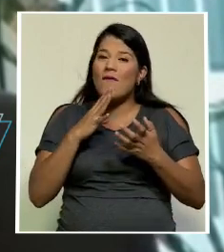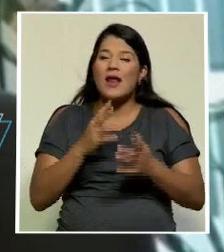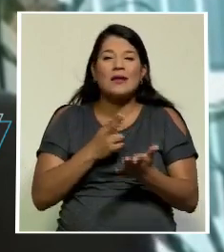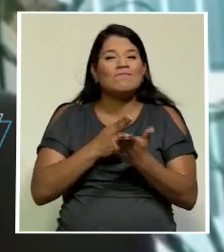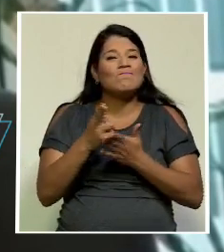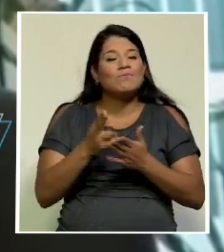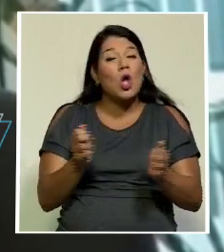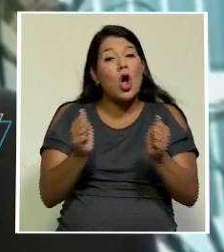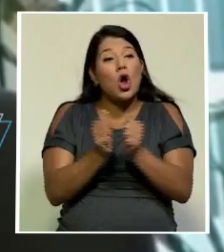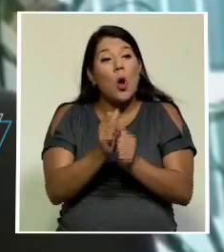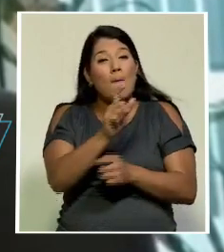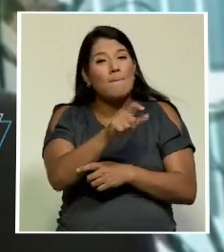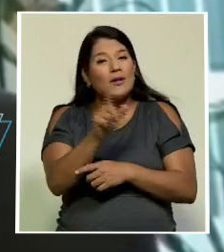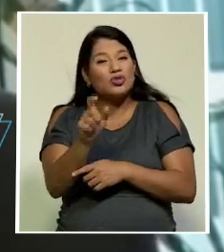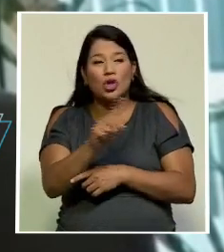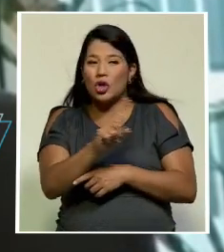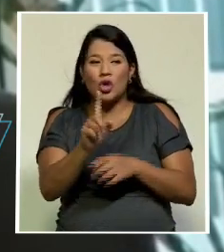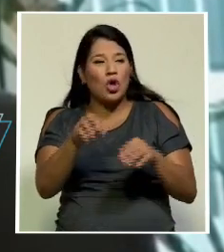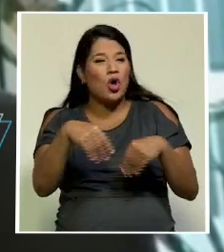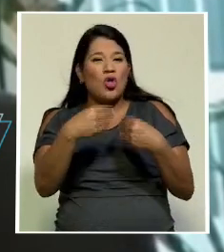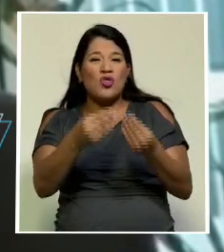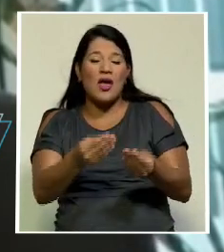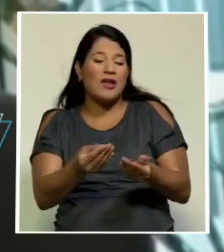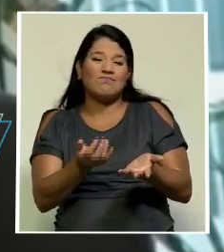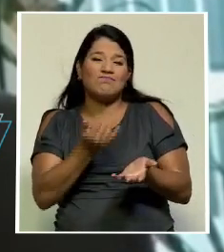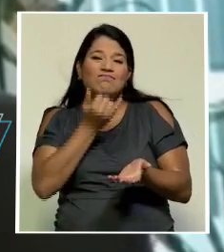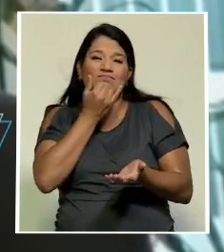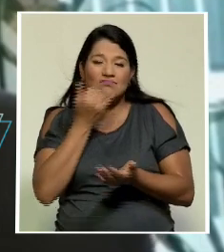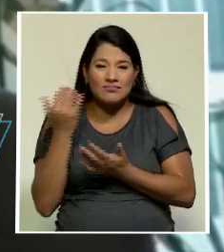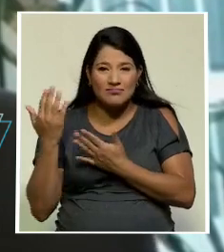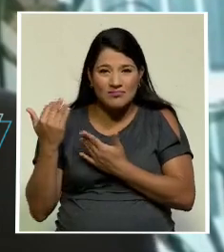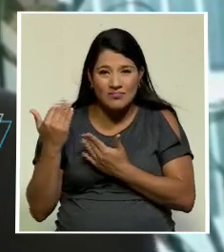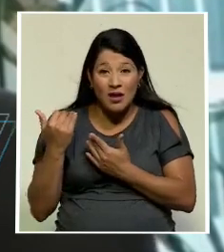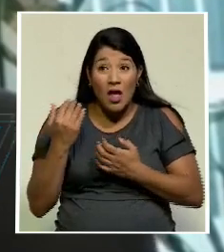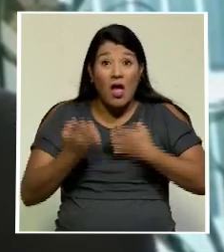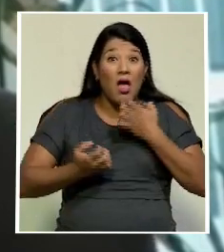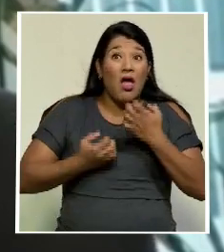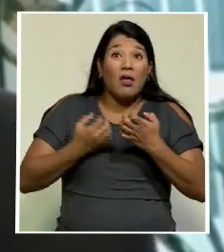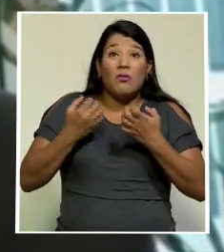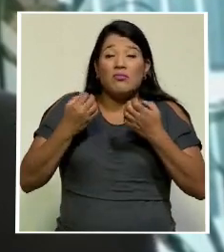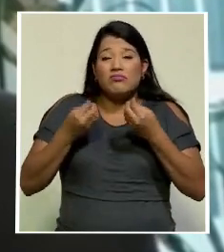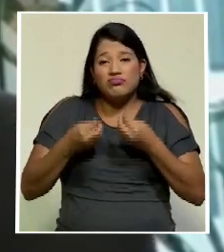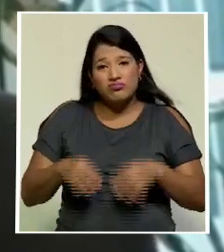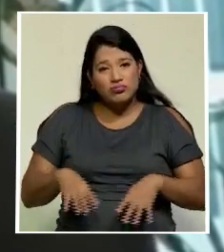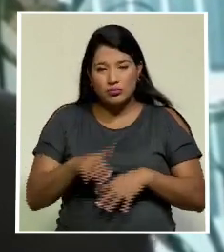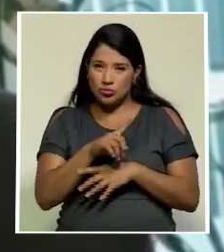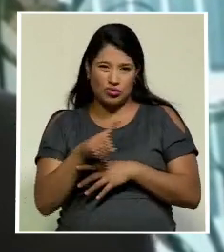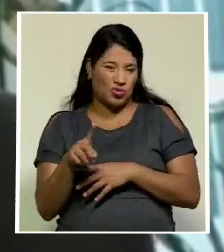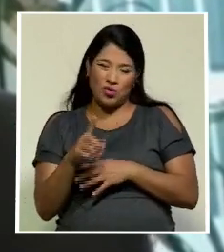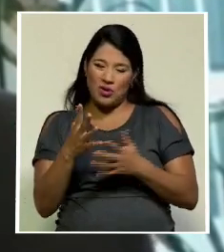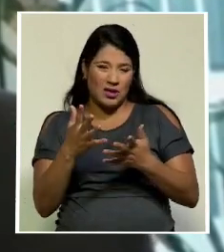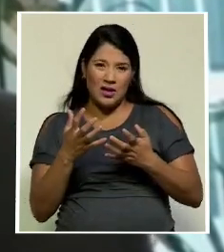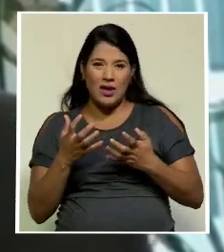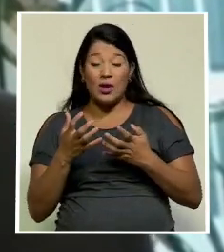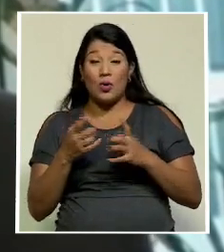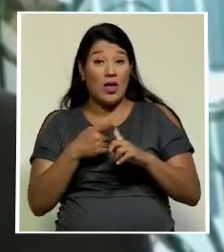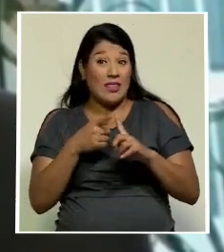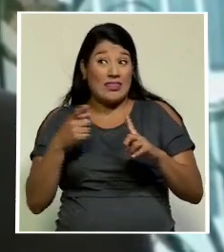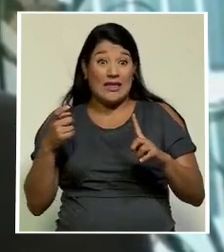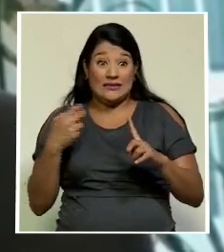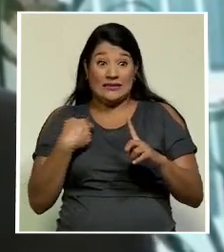dar falsas expectativas o un alegrón de burro. Desde que se aprobó el proyecto, a pesar